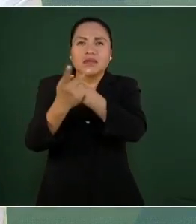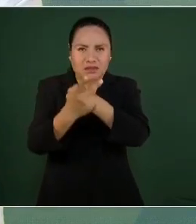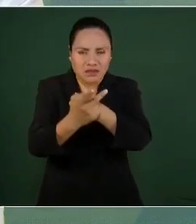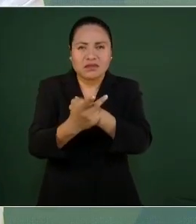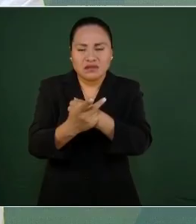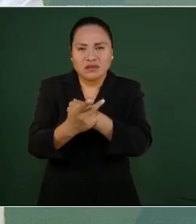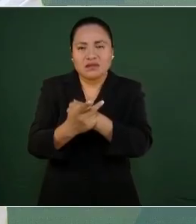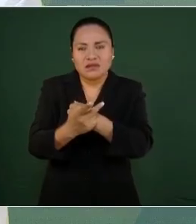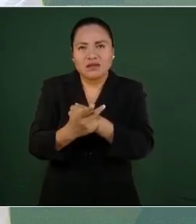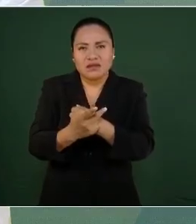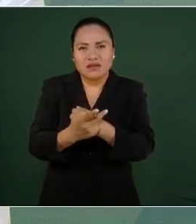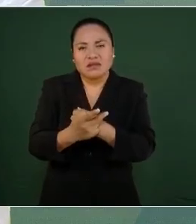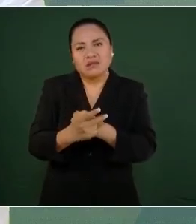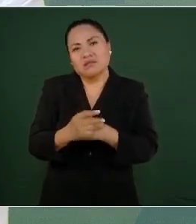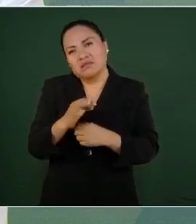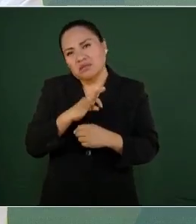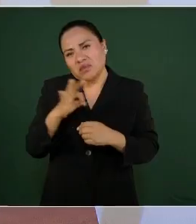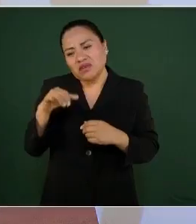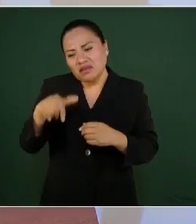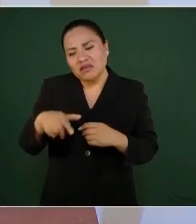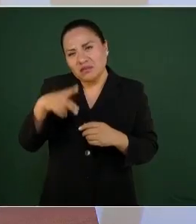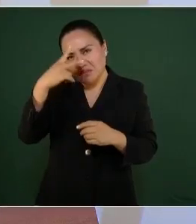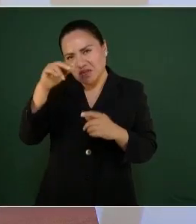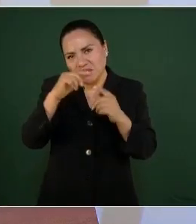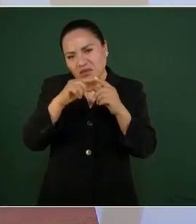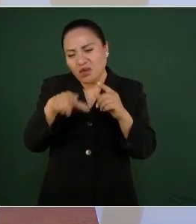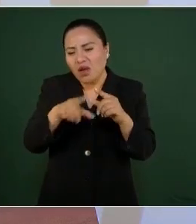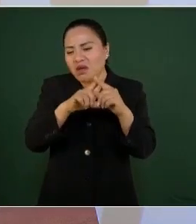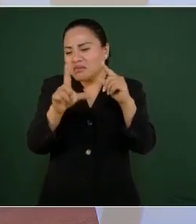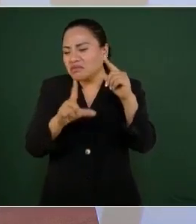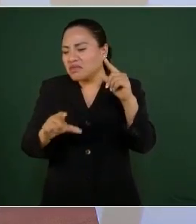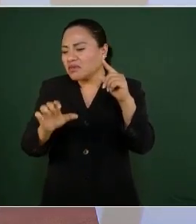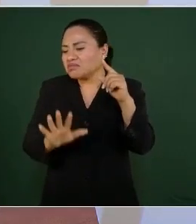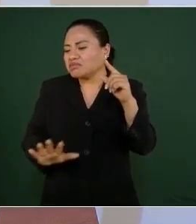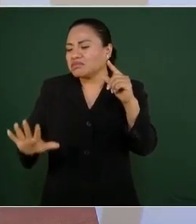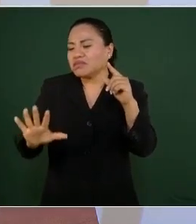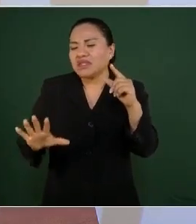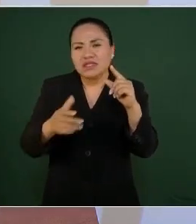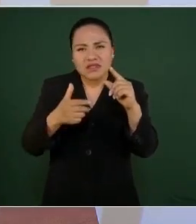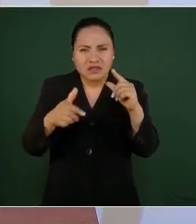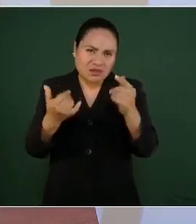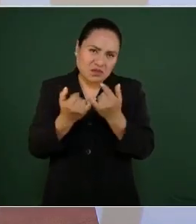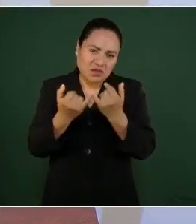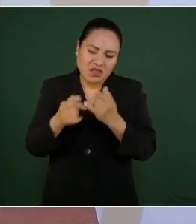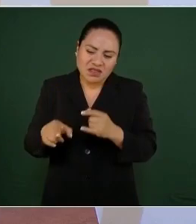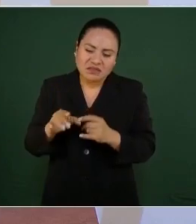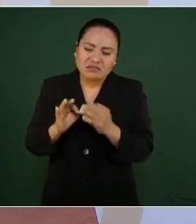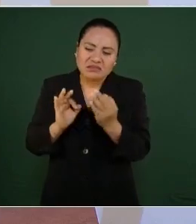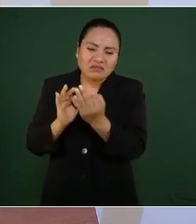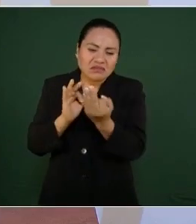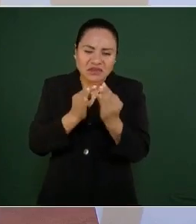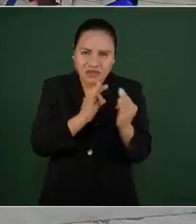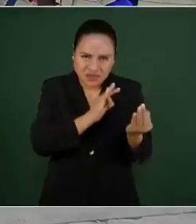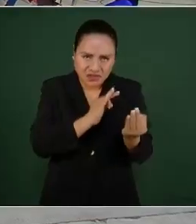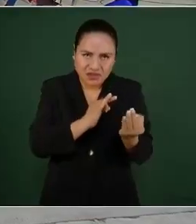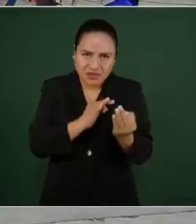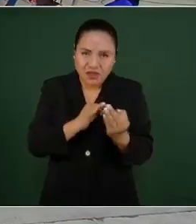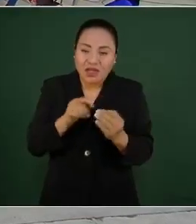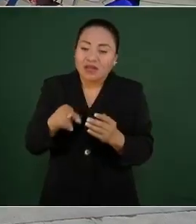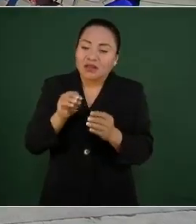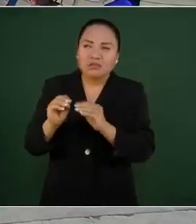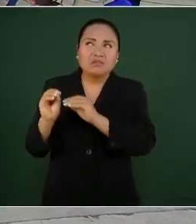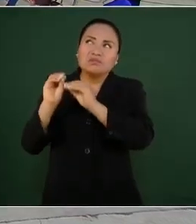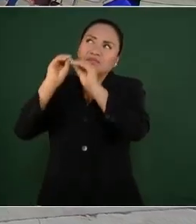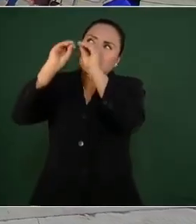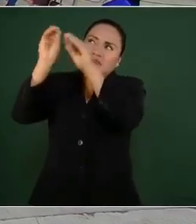Se puede hablar de hispanos, de origen hispano, en general, que están en Estados Unidos.